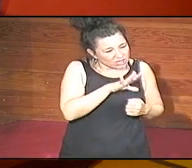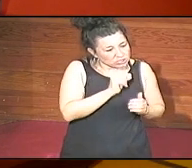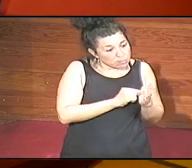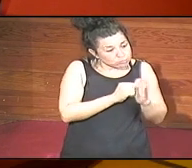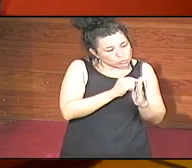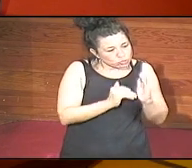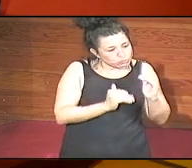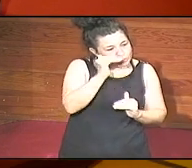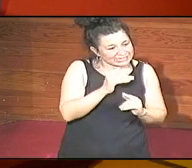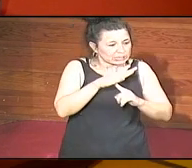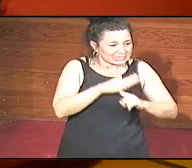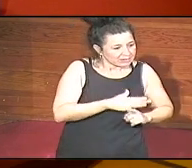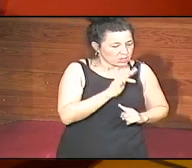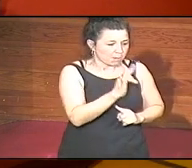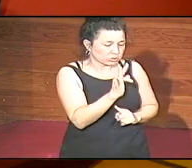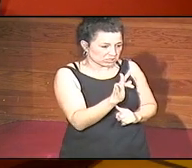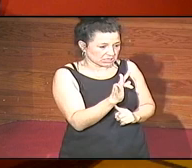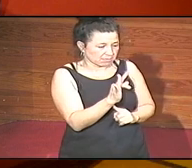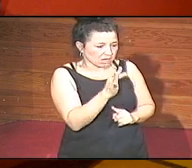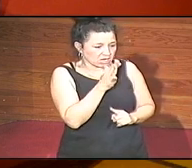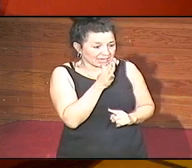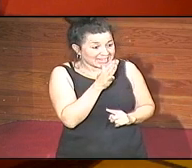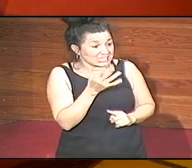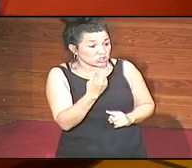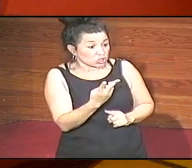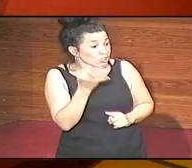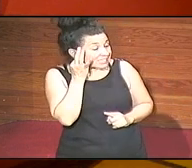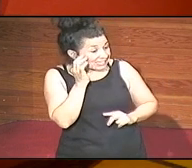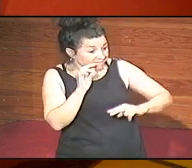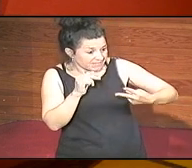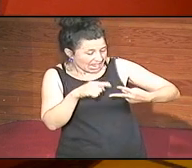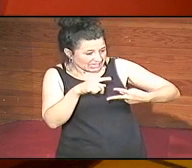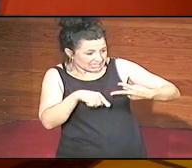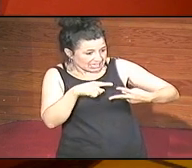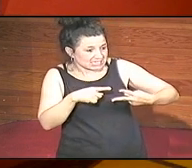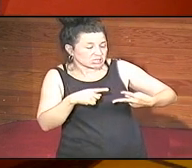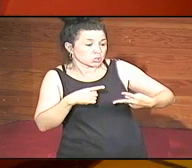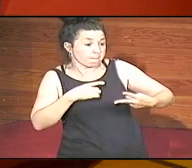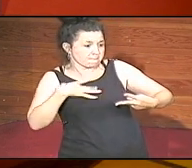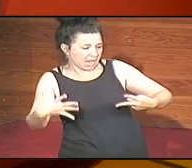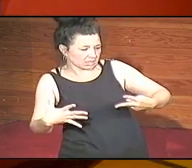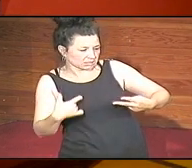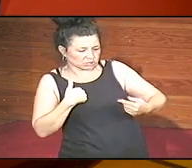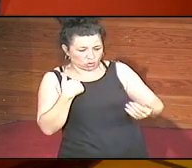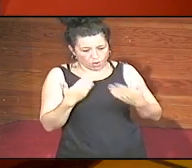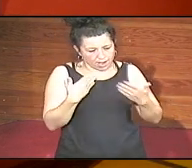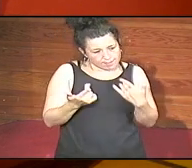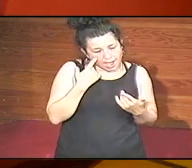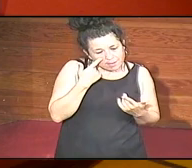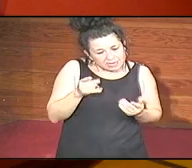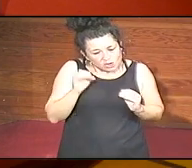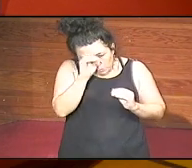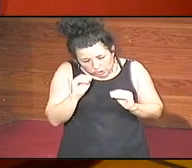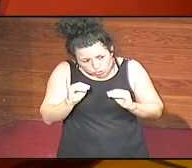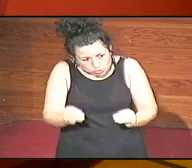que unas dos chicas que eran finalistas que eran blancas y yo hablaba con él y para ver cómo lo veía y